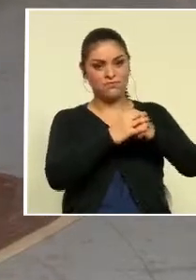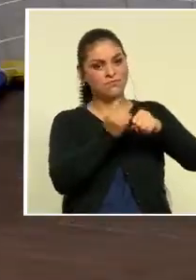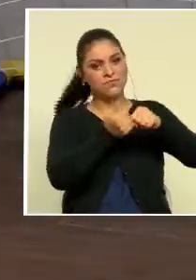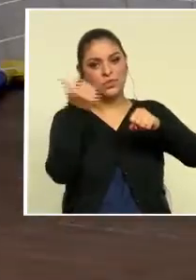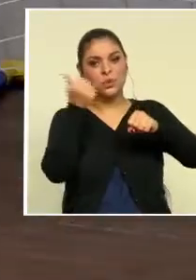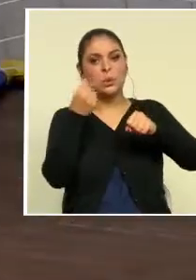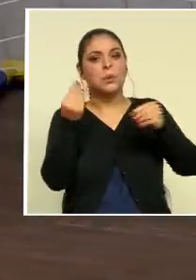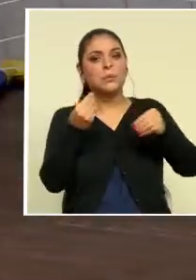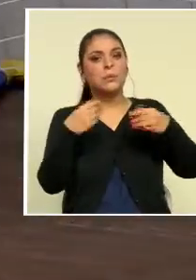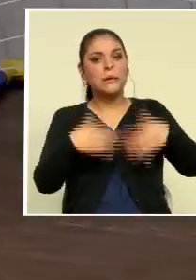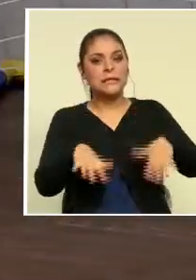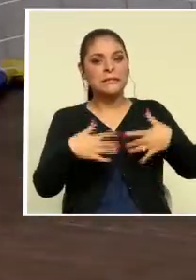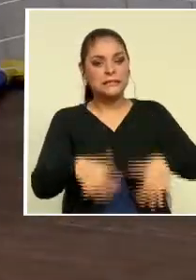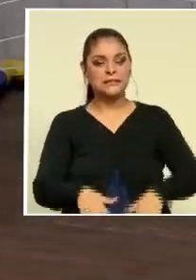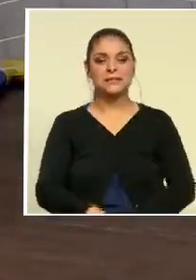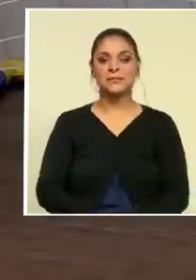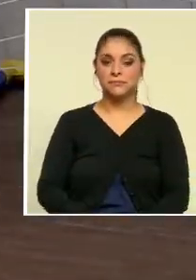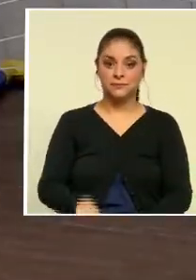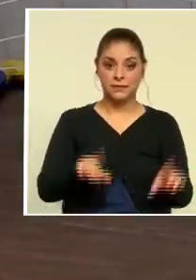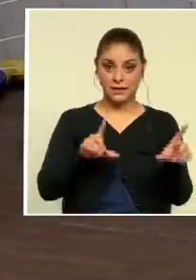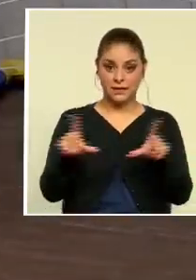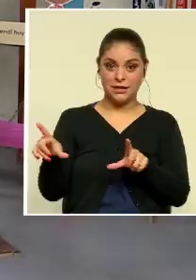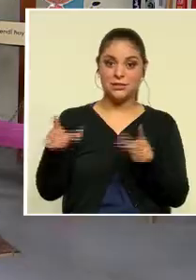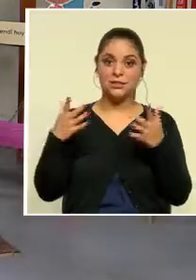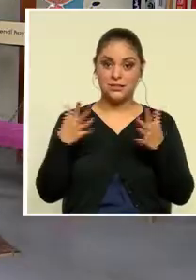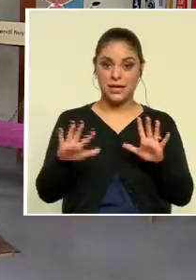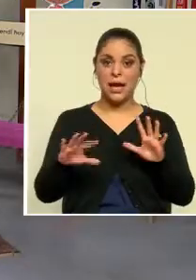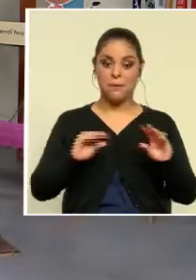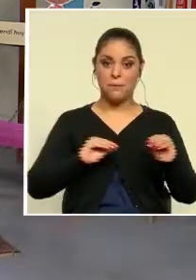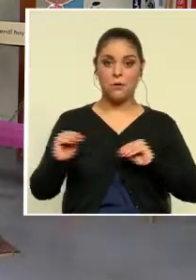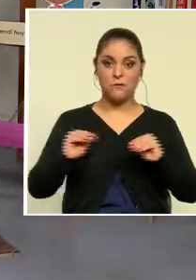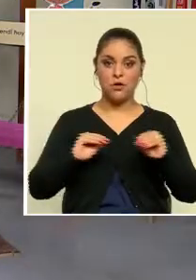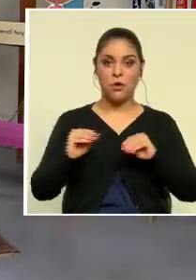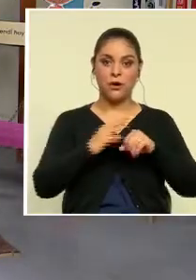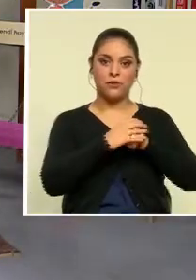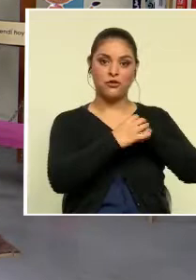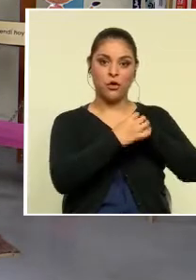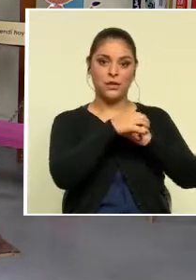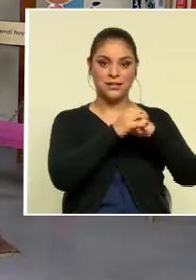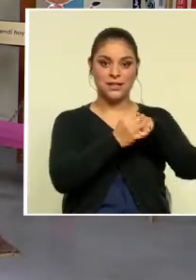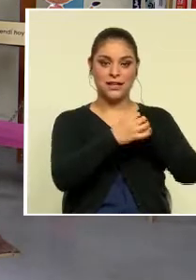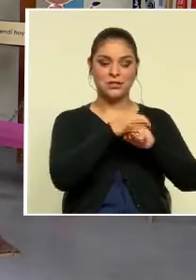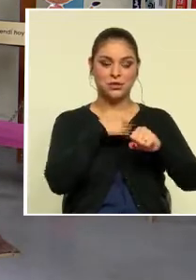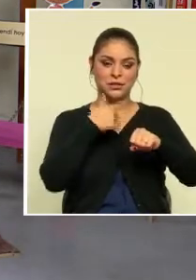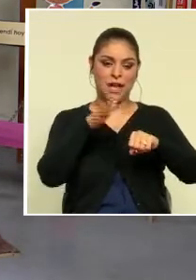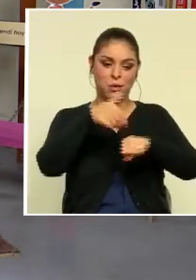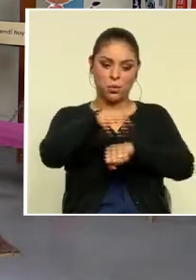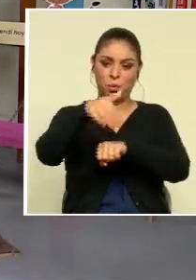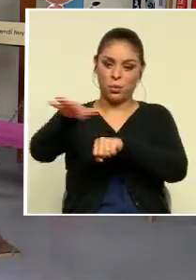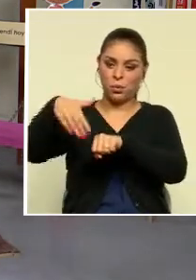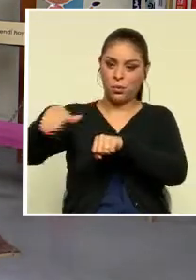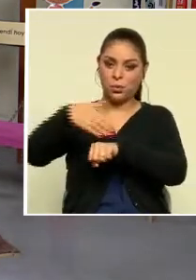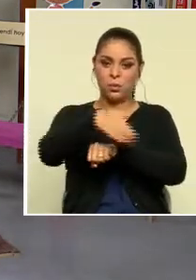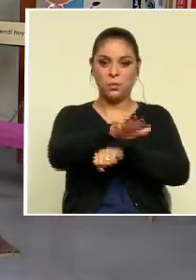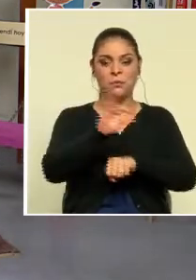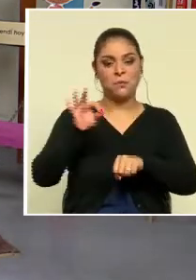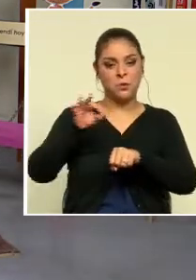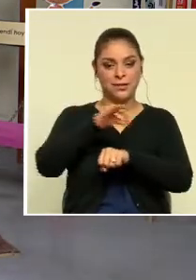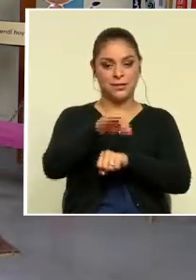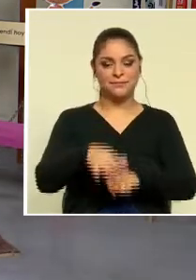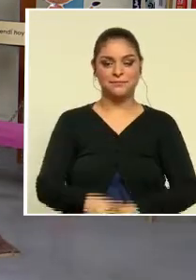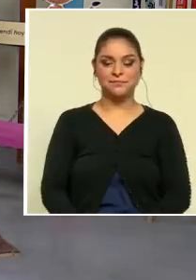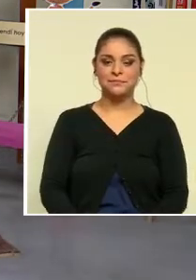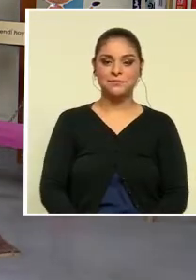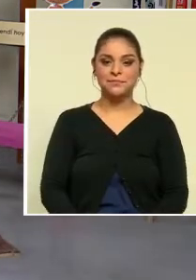hoy listo ya mueve las rodillas ya serás parte ya les plantamos